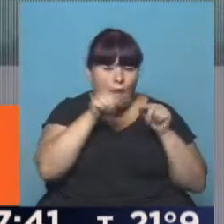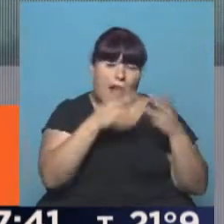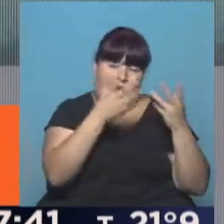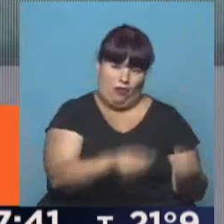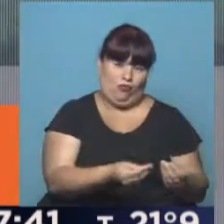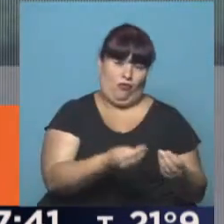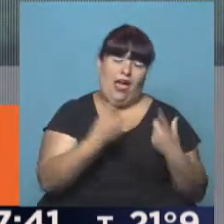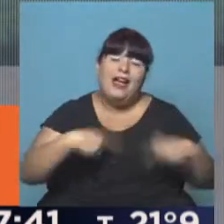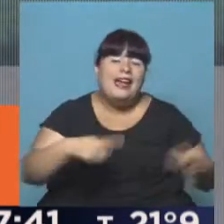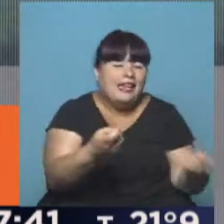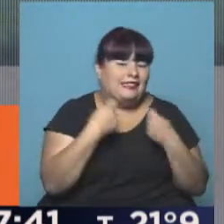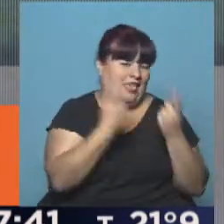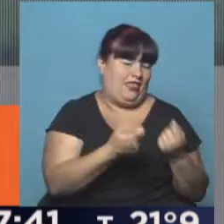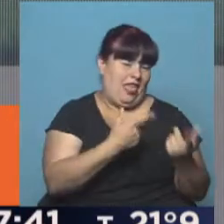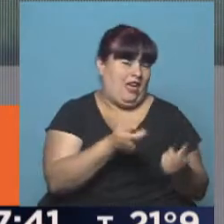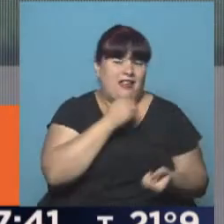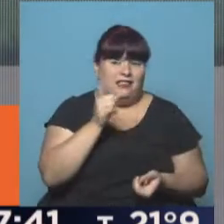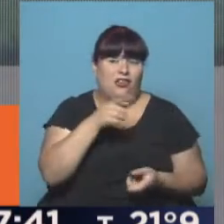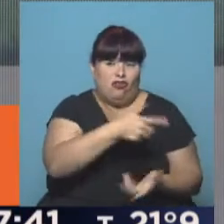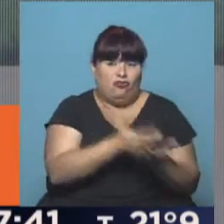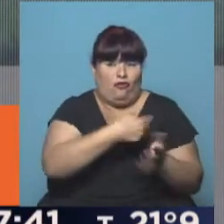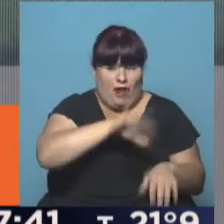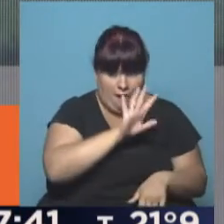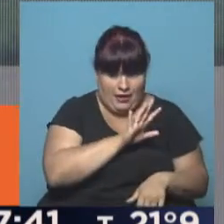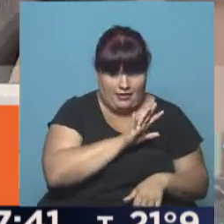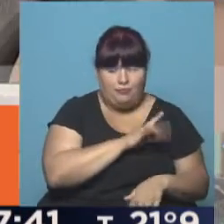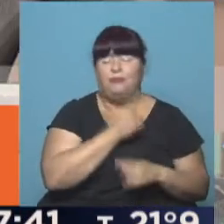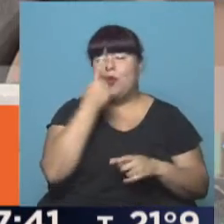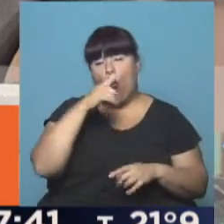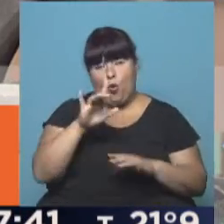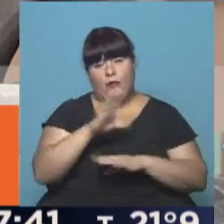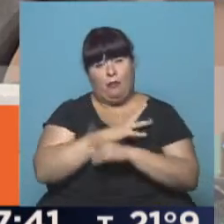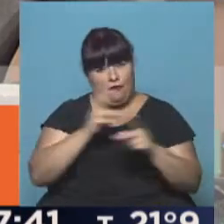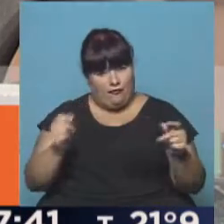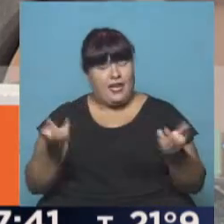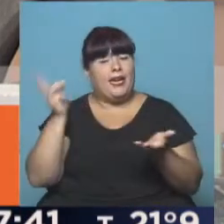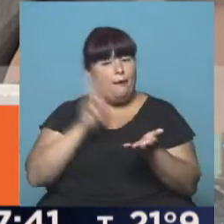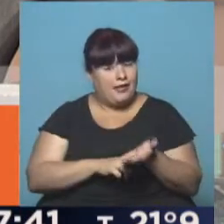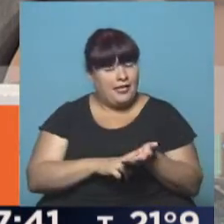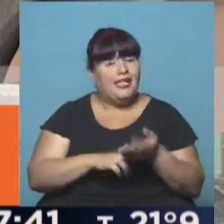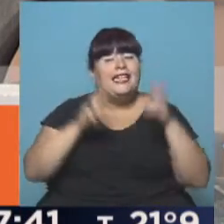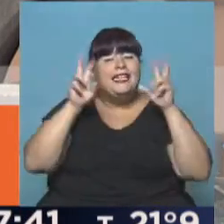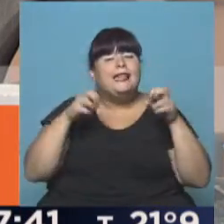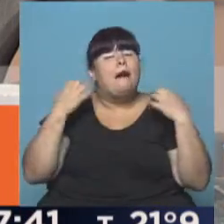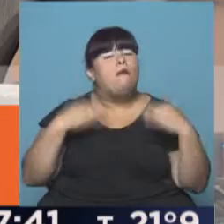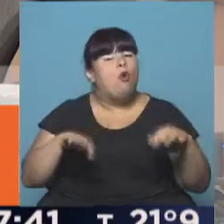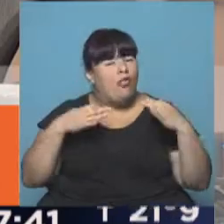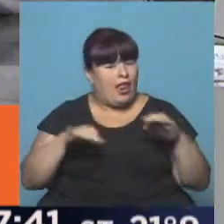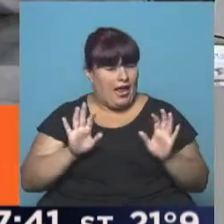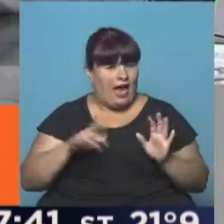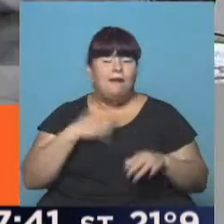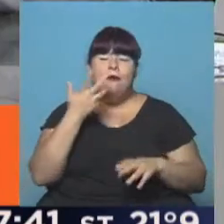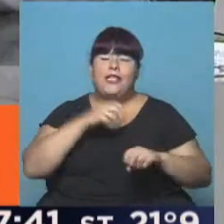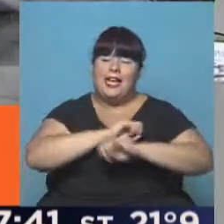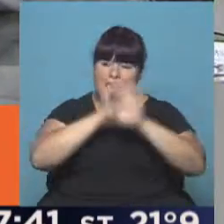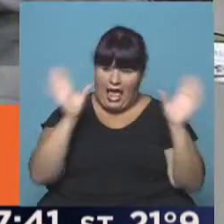para darles lo que necesitan, porque si no son los que más sufren. Para terminar y reiterar, es un tema delicado y queremos que